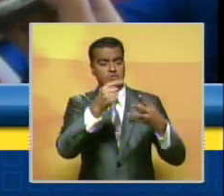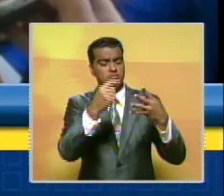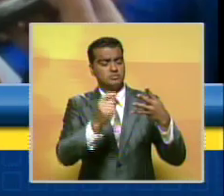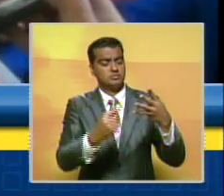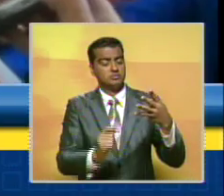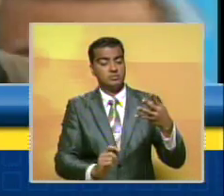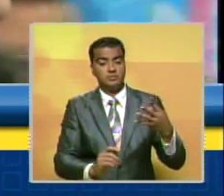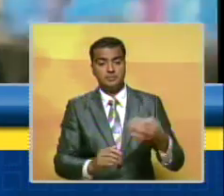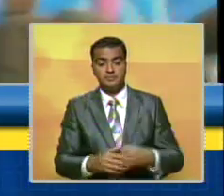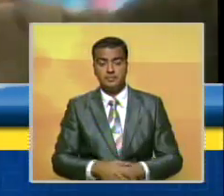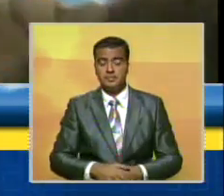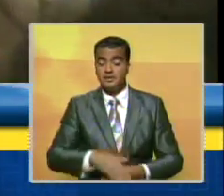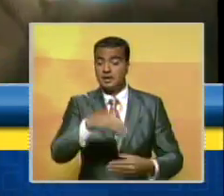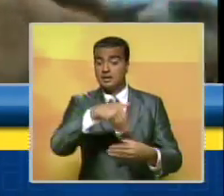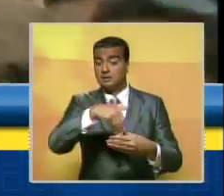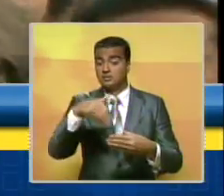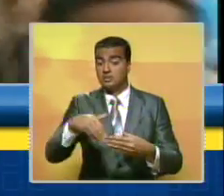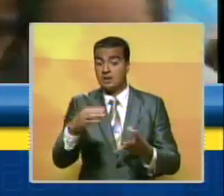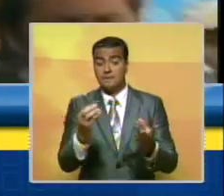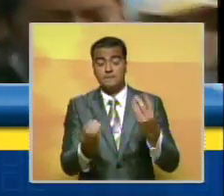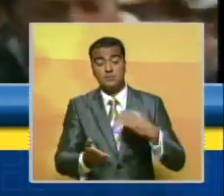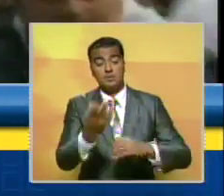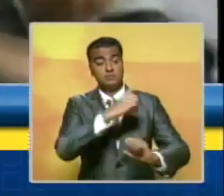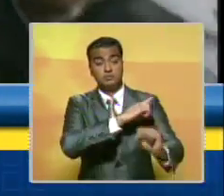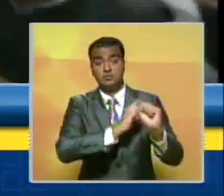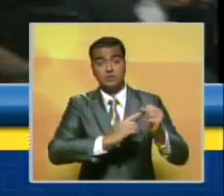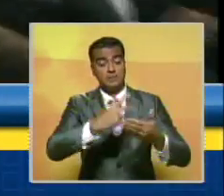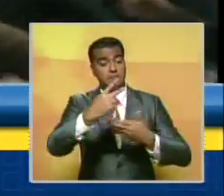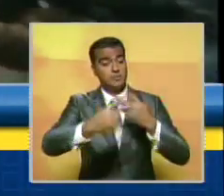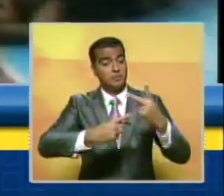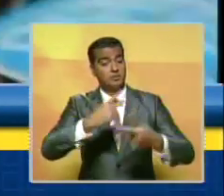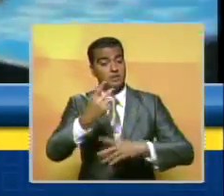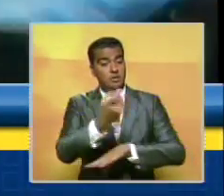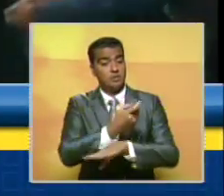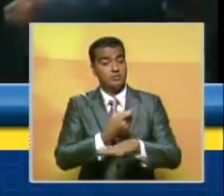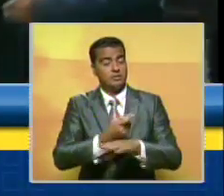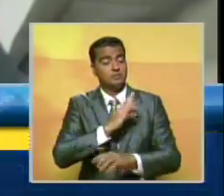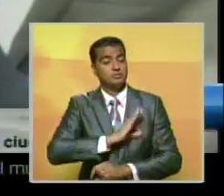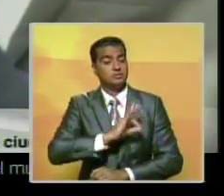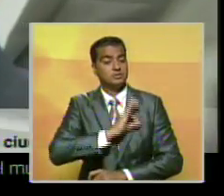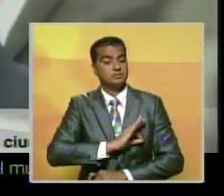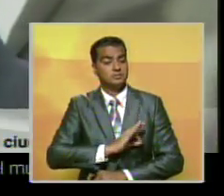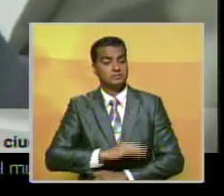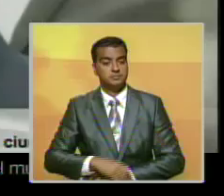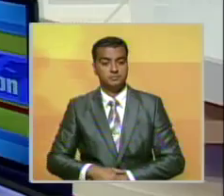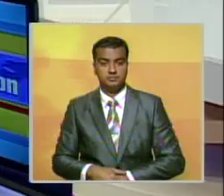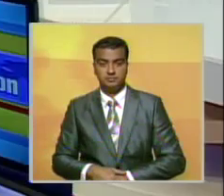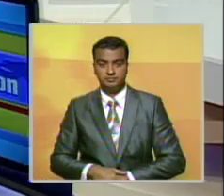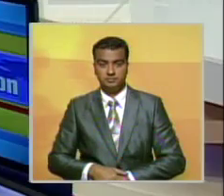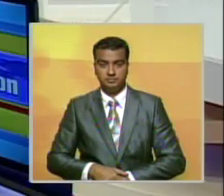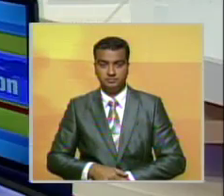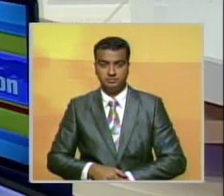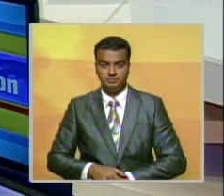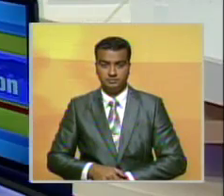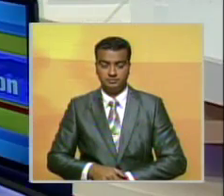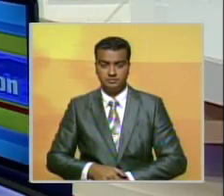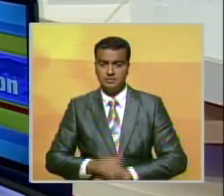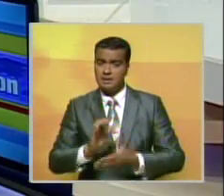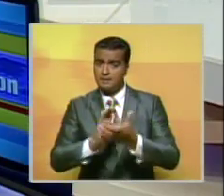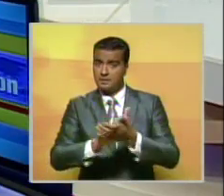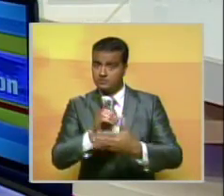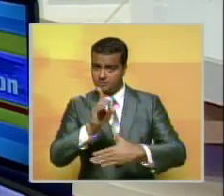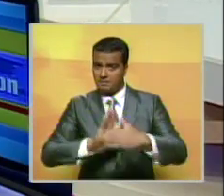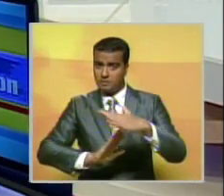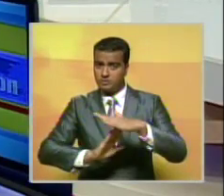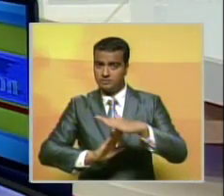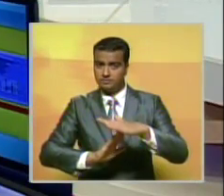escrutadas. Las elecciones eran clave para afianzar el proyecto político del gobierno socialista de Correa. Amigos, vamos a